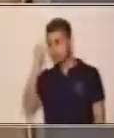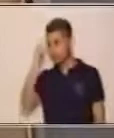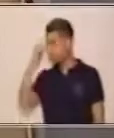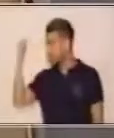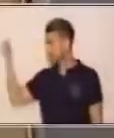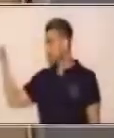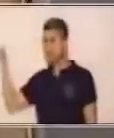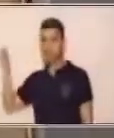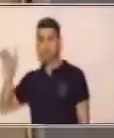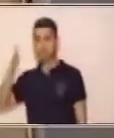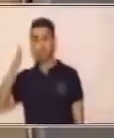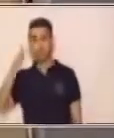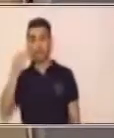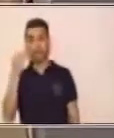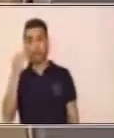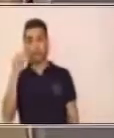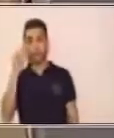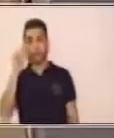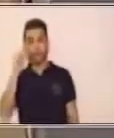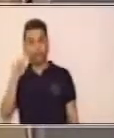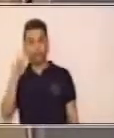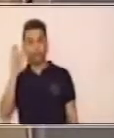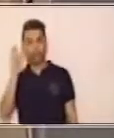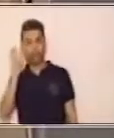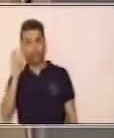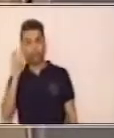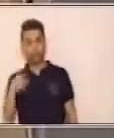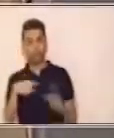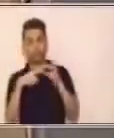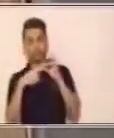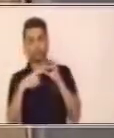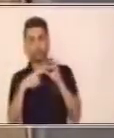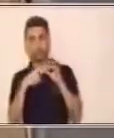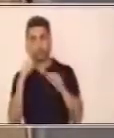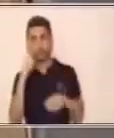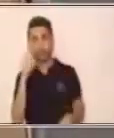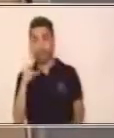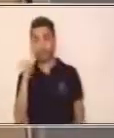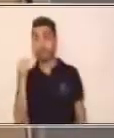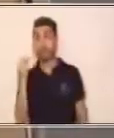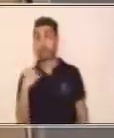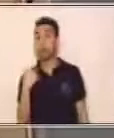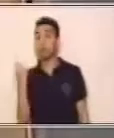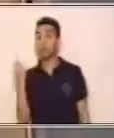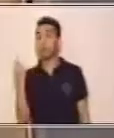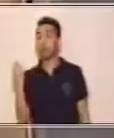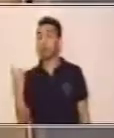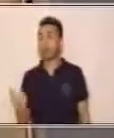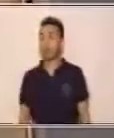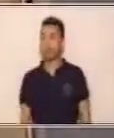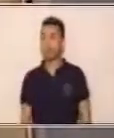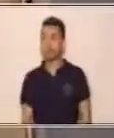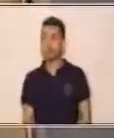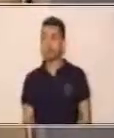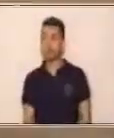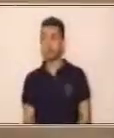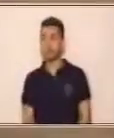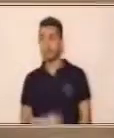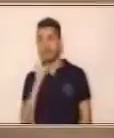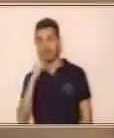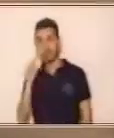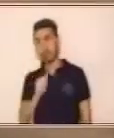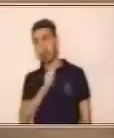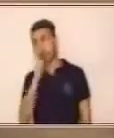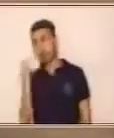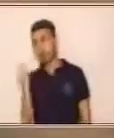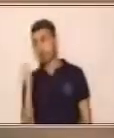especial. Tengo que analizar cuál es el número que me hace falta. Veamos rápidamente otro de los casos que